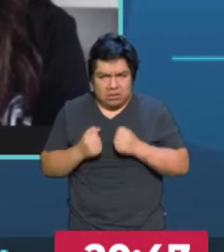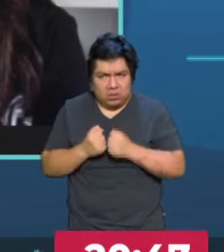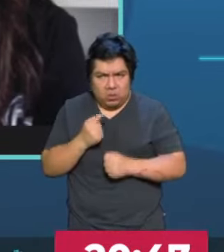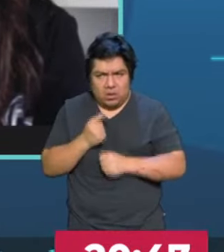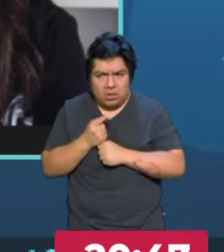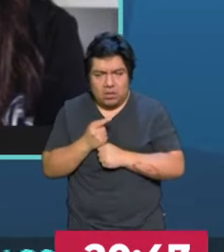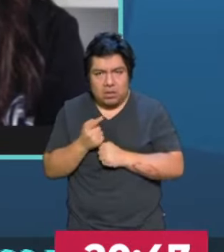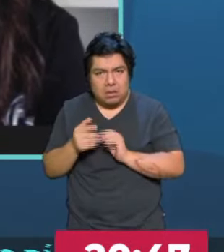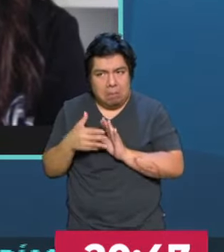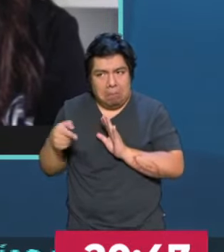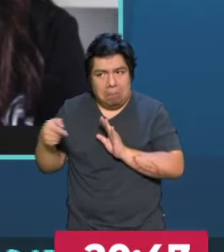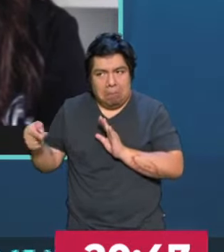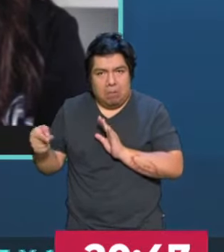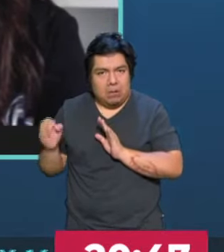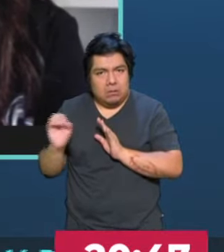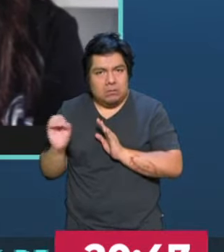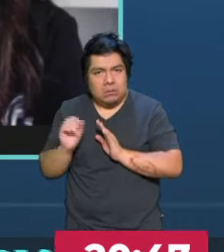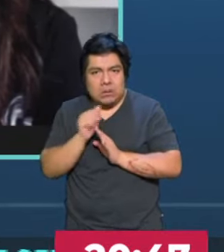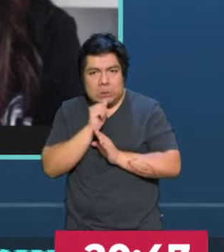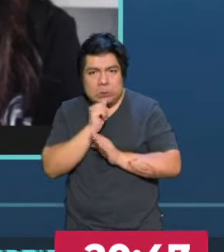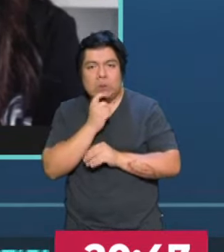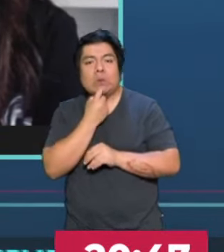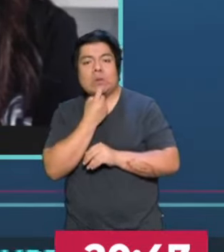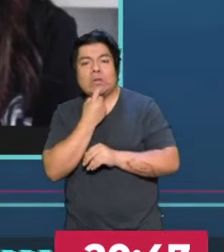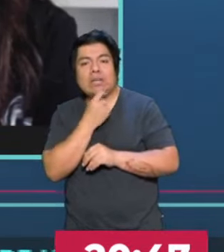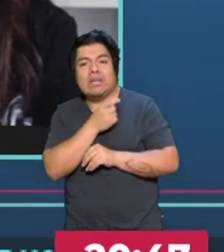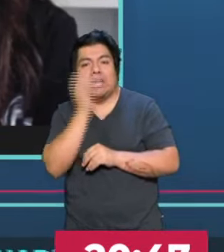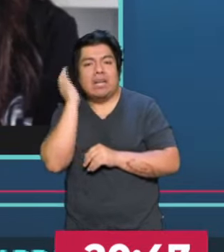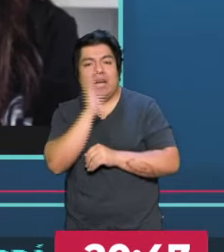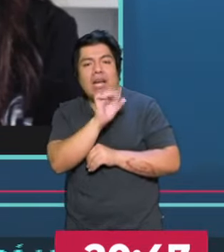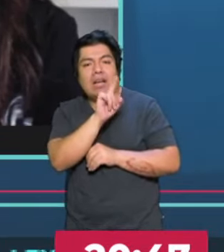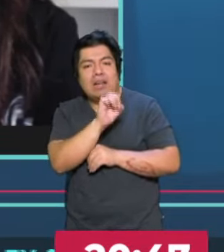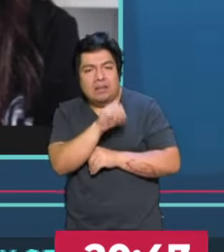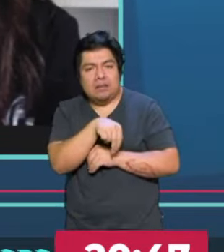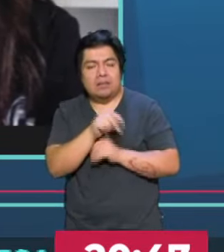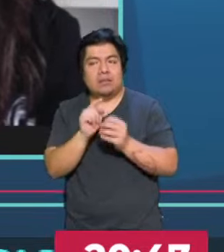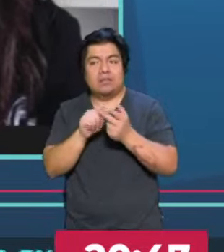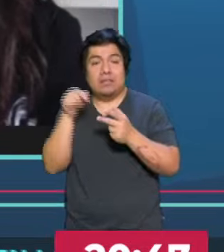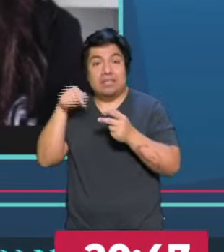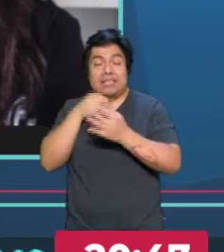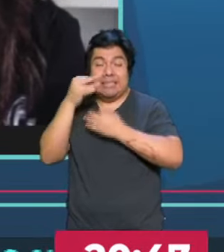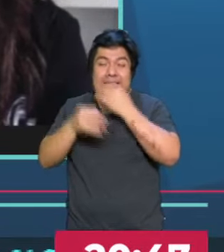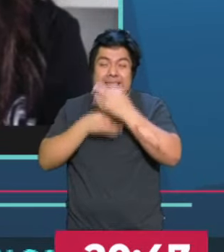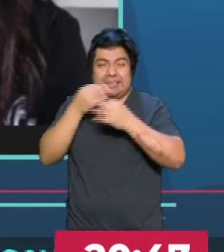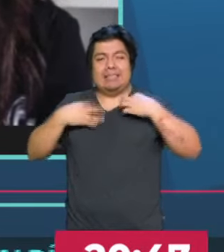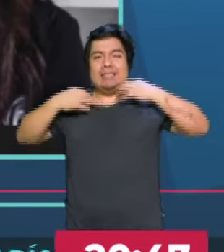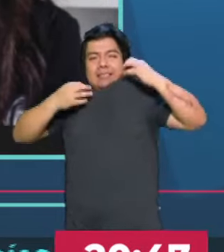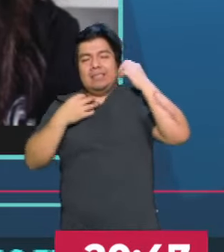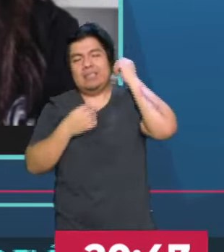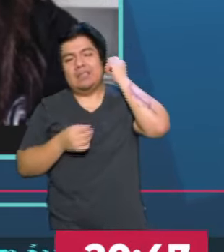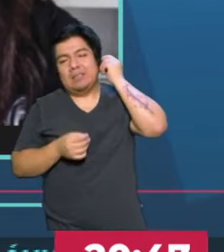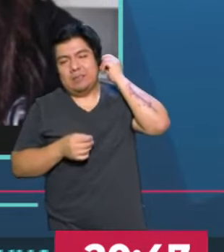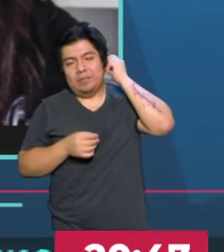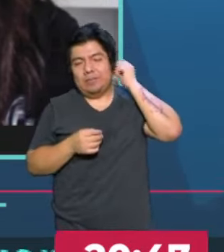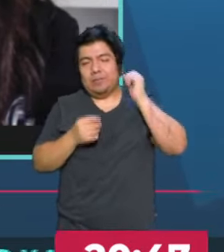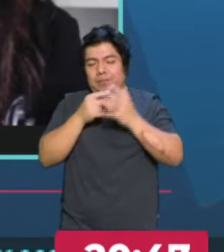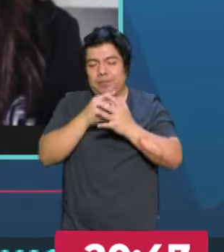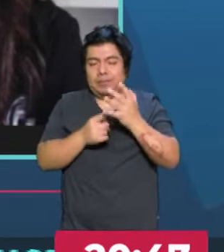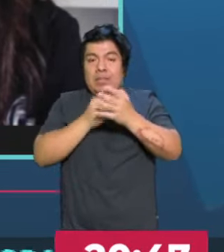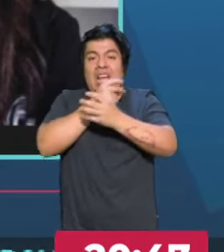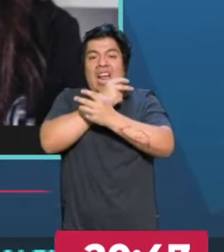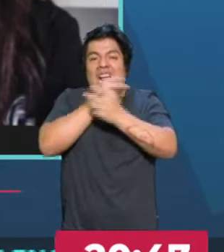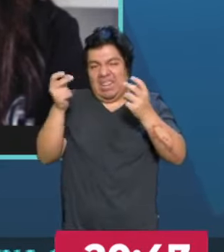que se repitieran a esa magnitud para nada durante el sexenio de Felipe Calderón. Y también iniciábamos el noticiero el día de hoy recordando precisamente algunos de los